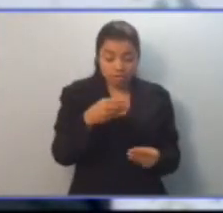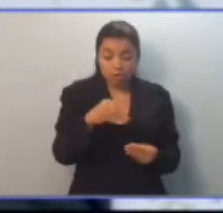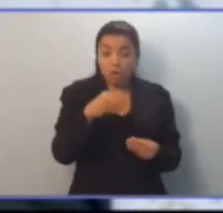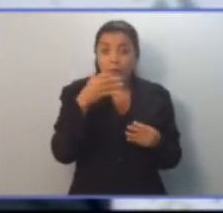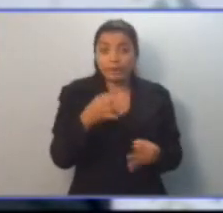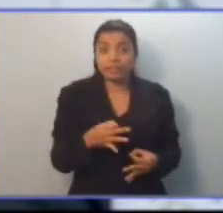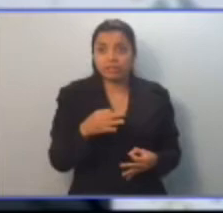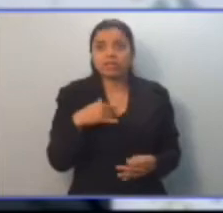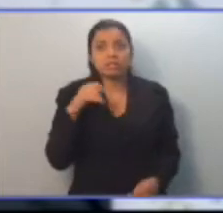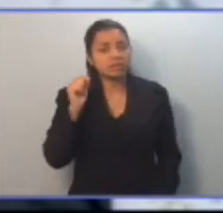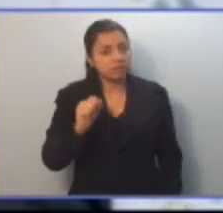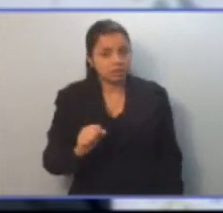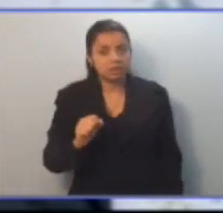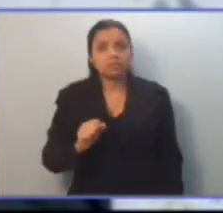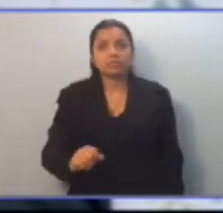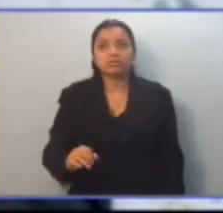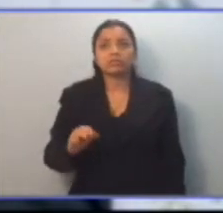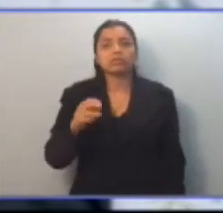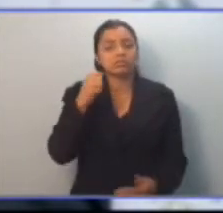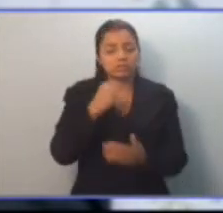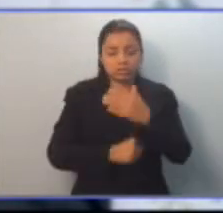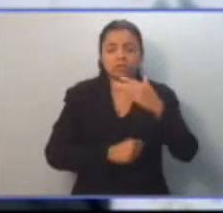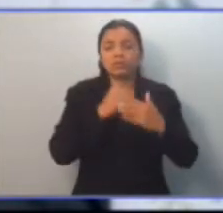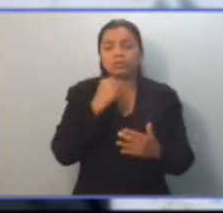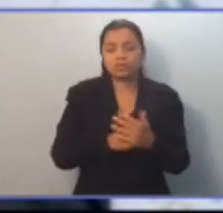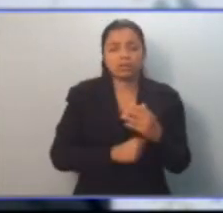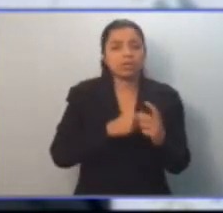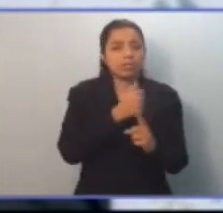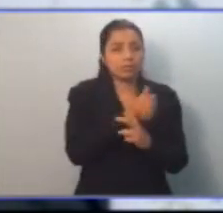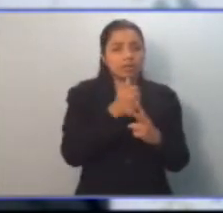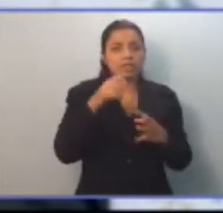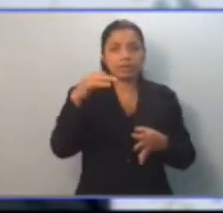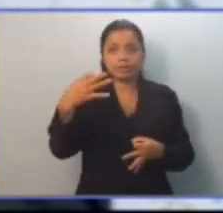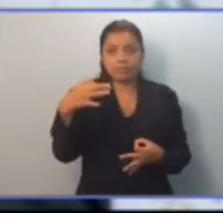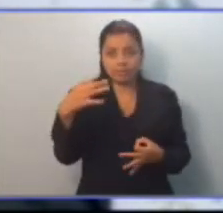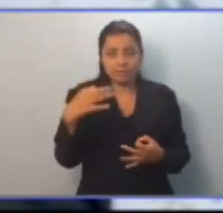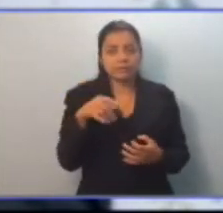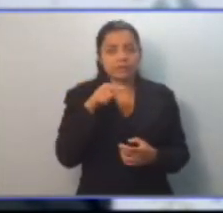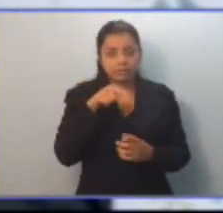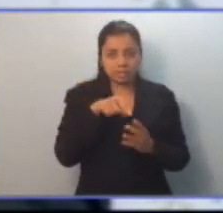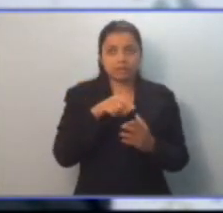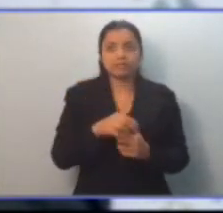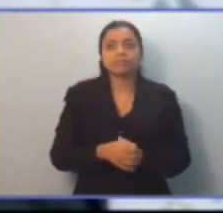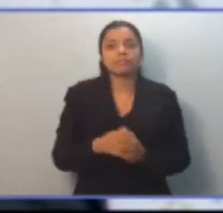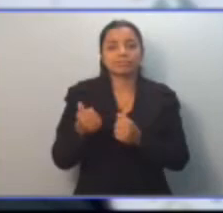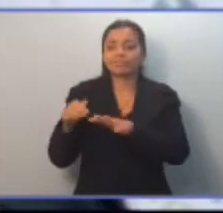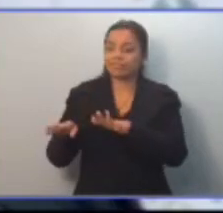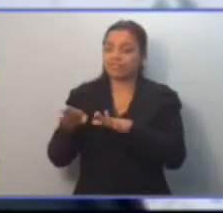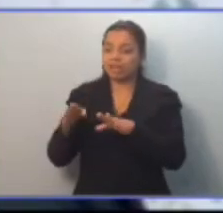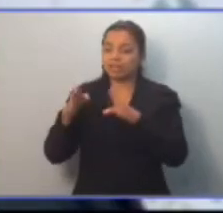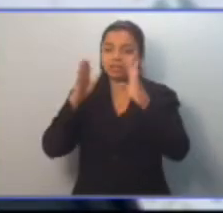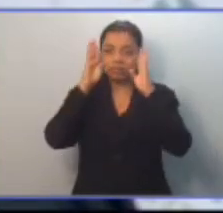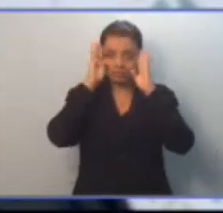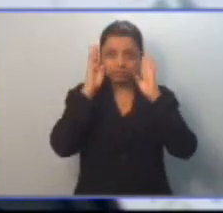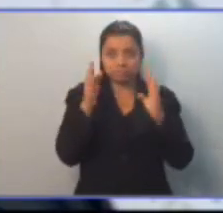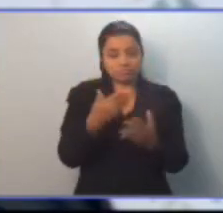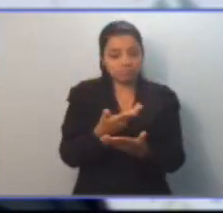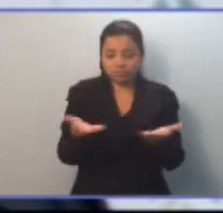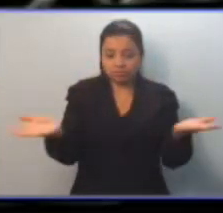lo he cursado y que sí me he esforzado por cada uno de esos documentos que están ahí. Muchas gracias, quedo a disposición de